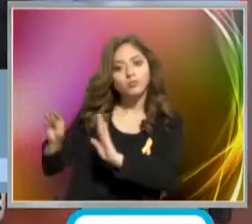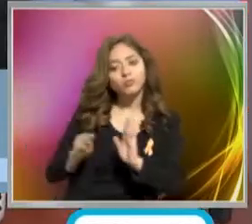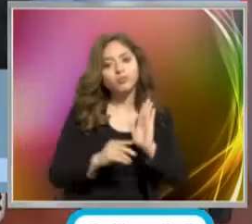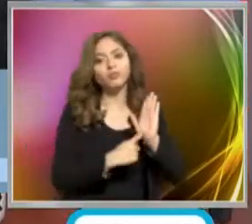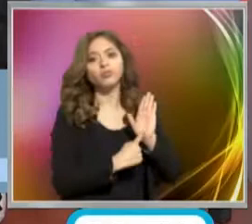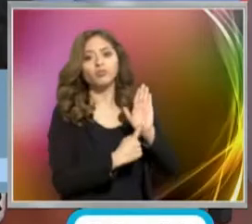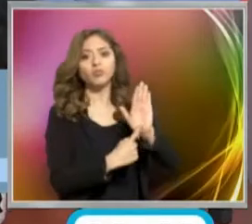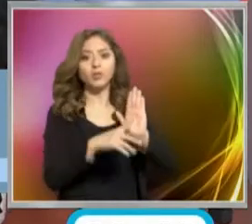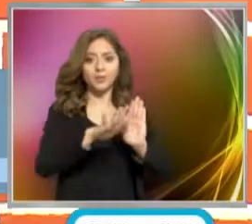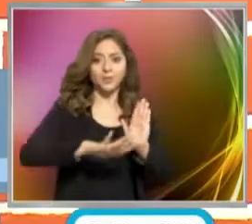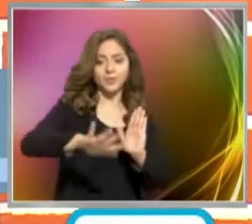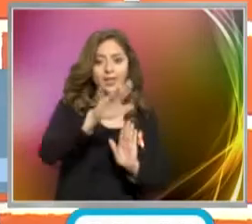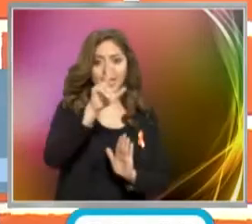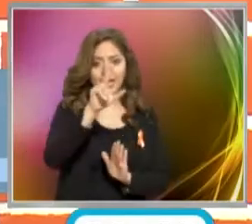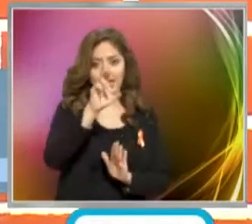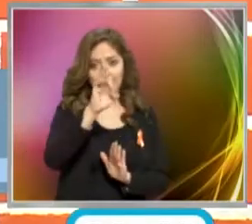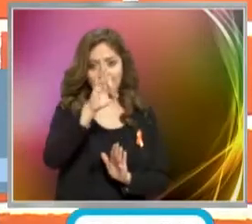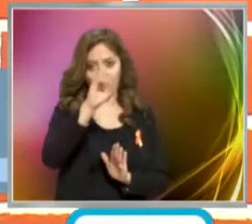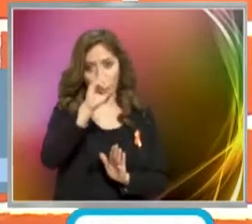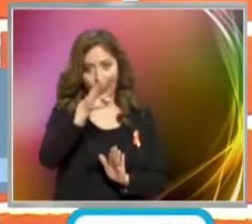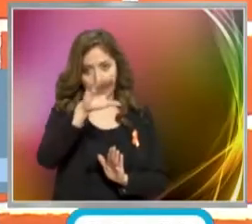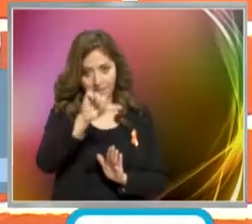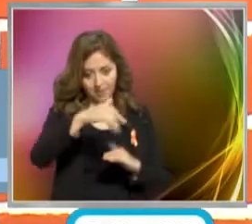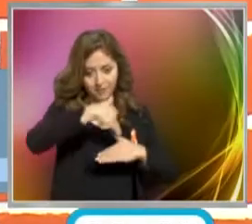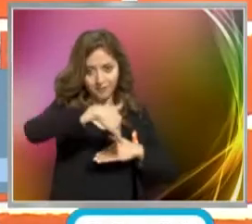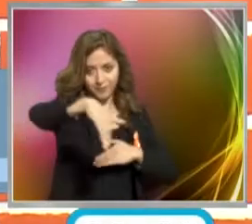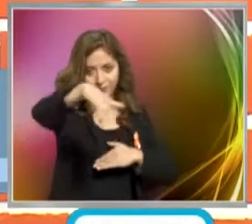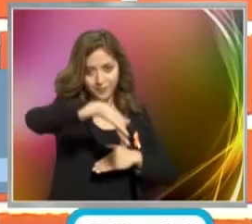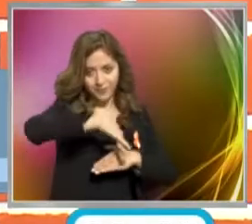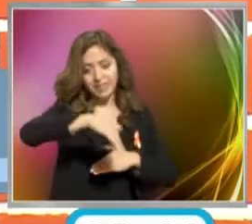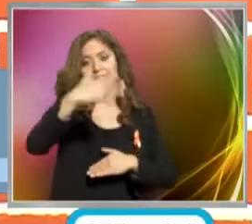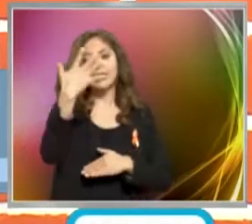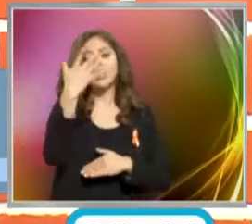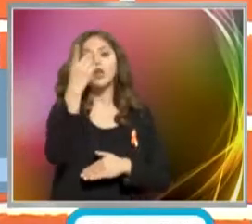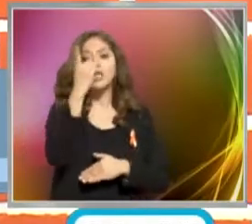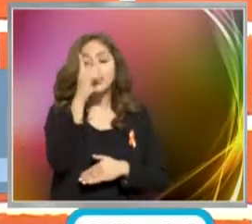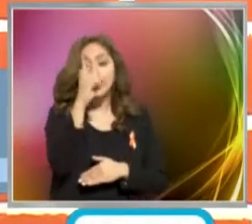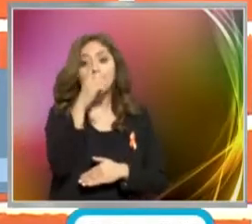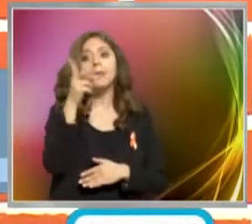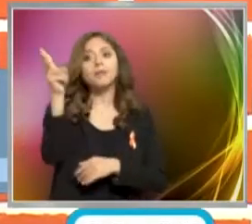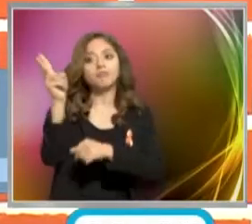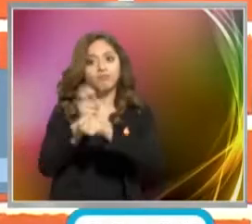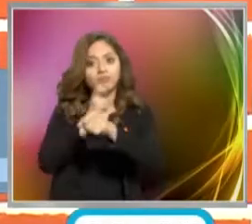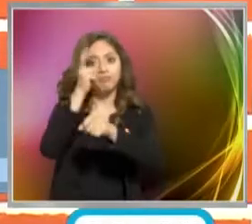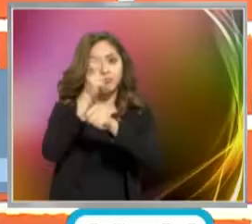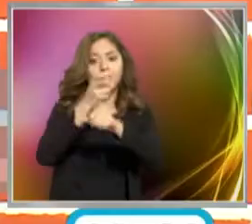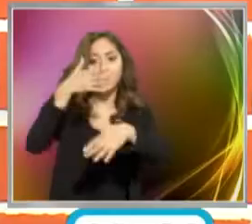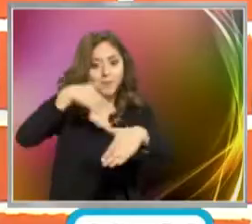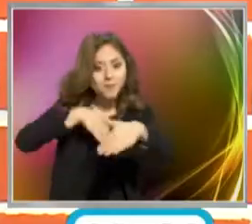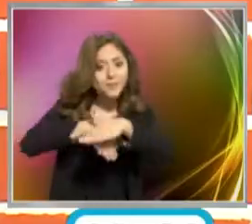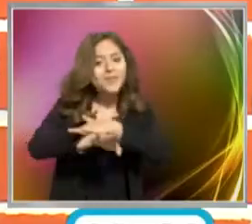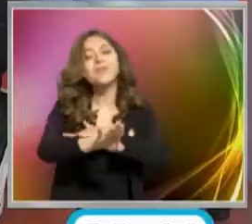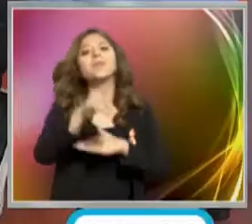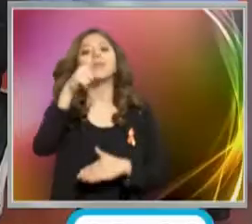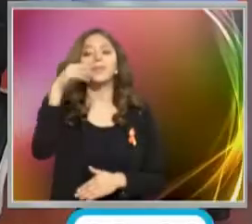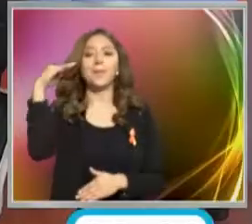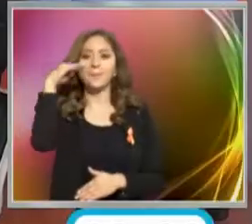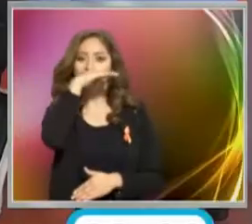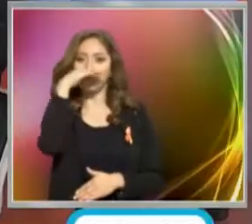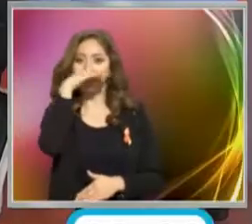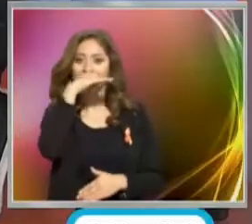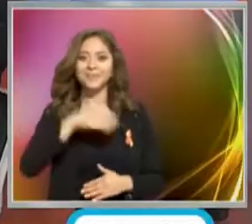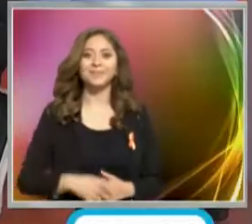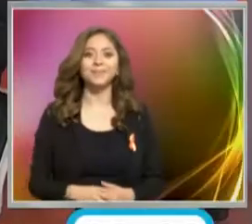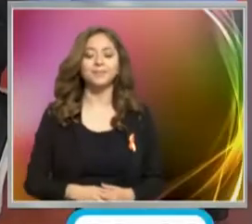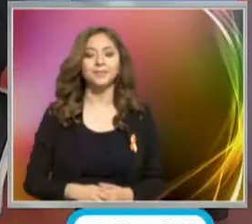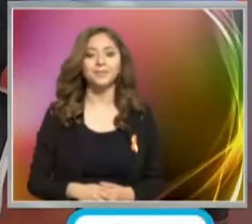la Reforma para el 5 de diciembre y todos están invitados, es entrada libre. Y Que eso nos gusta mucho. Sí.